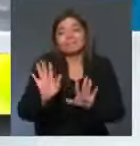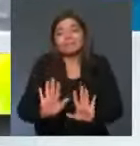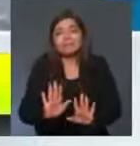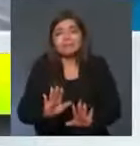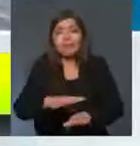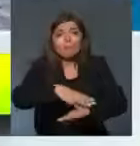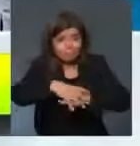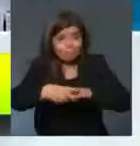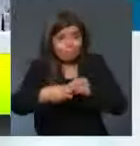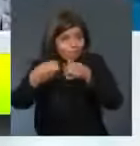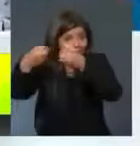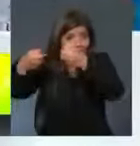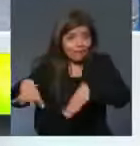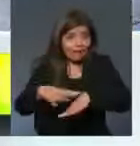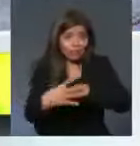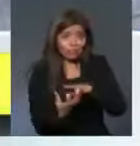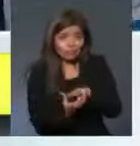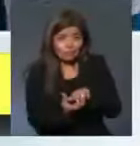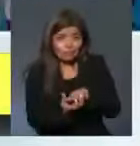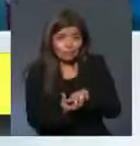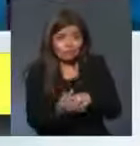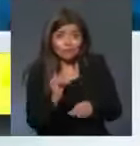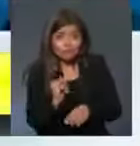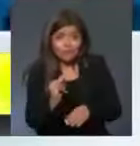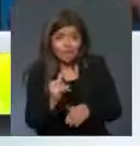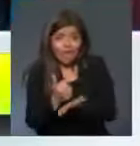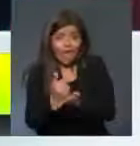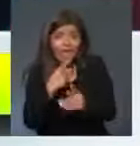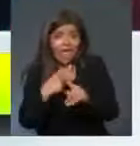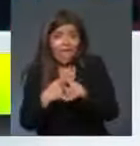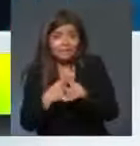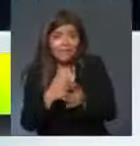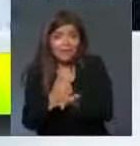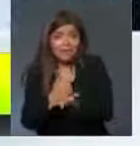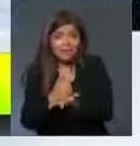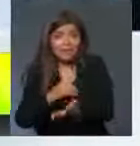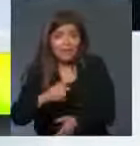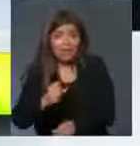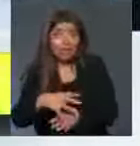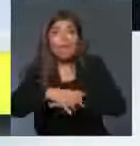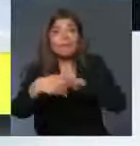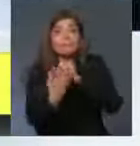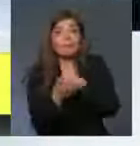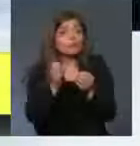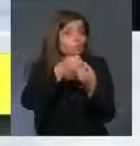caminando. ¿Daniel Jadue perdió un zapato? Sí. Se lo puso y se dice.